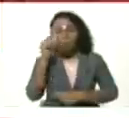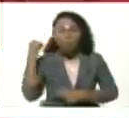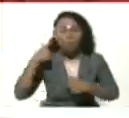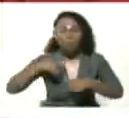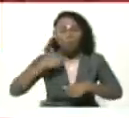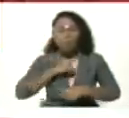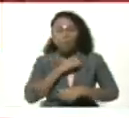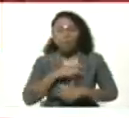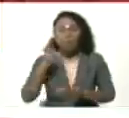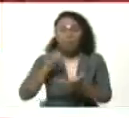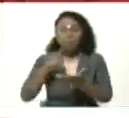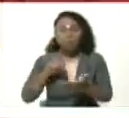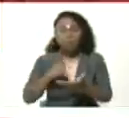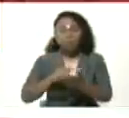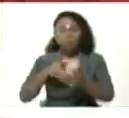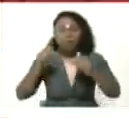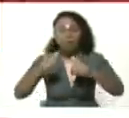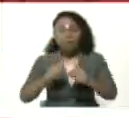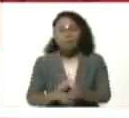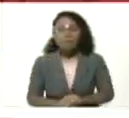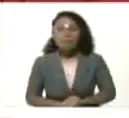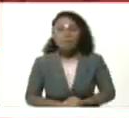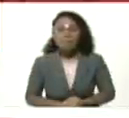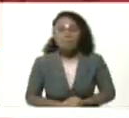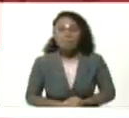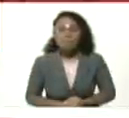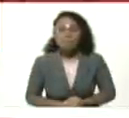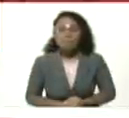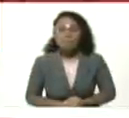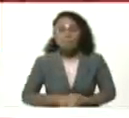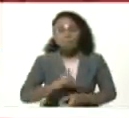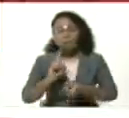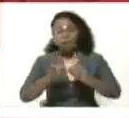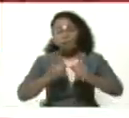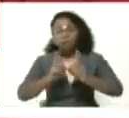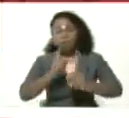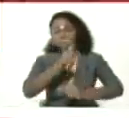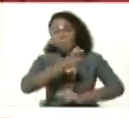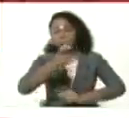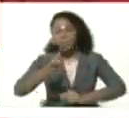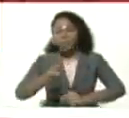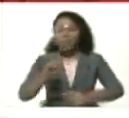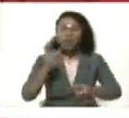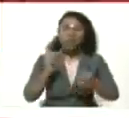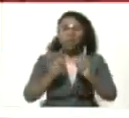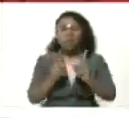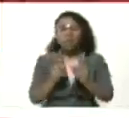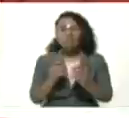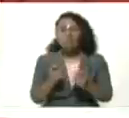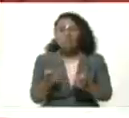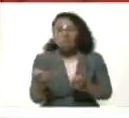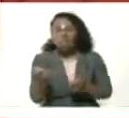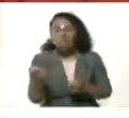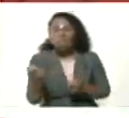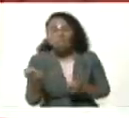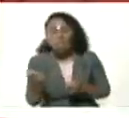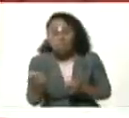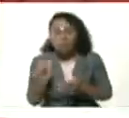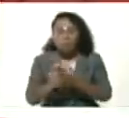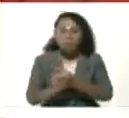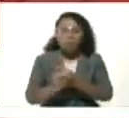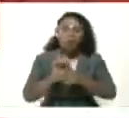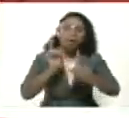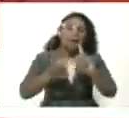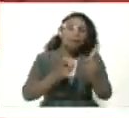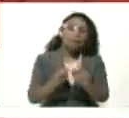nuestros candidatos y nuestras candidatas. Hay gente que a veces se deja guiar por los amigos, ¿no?